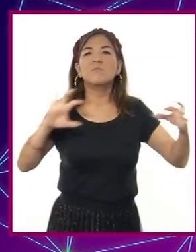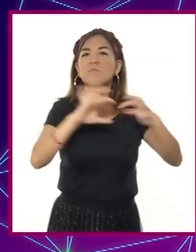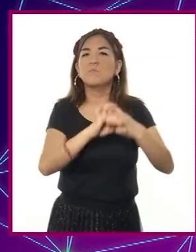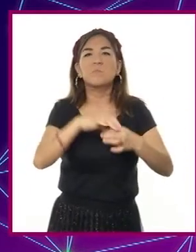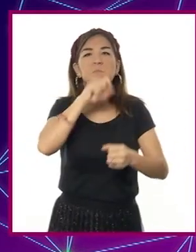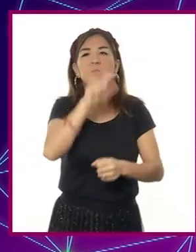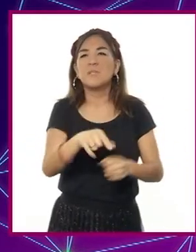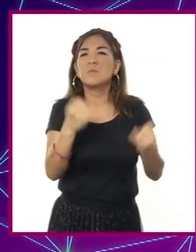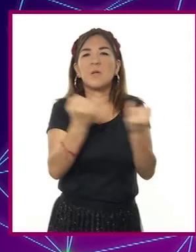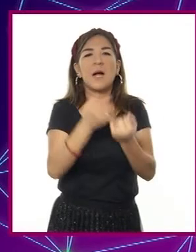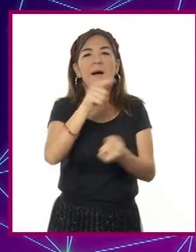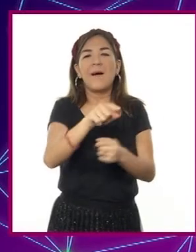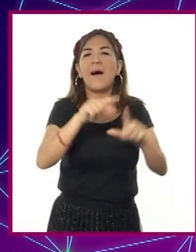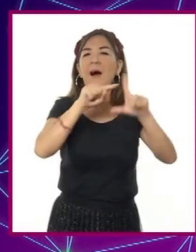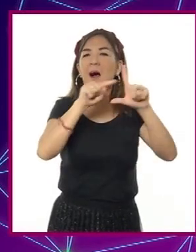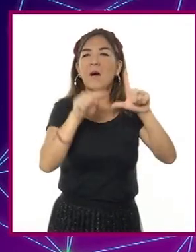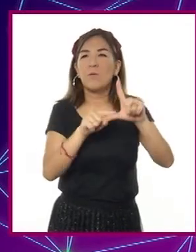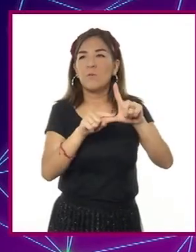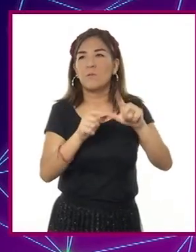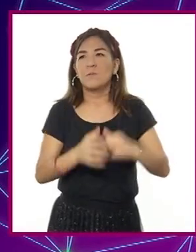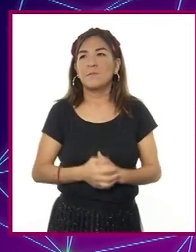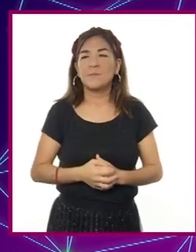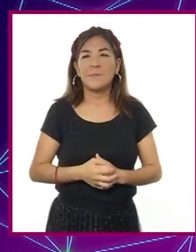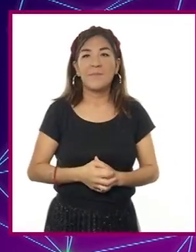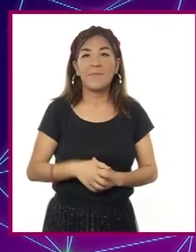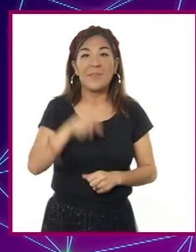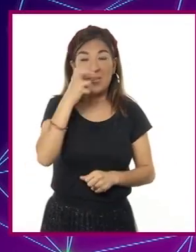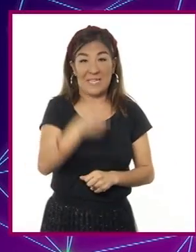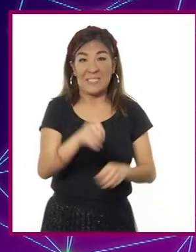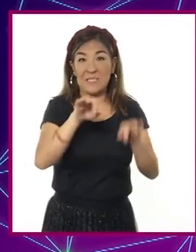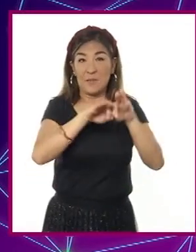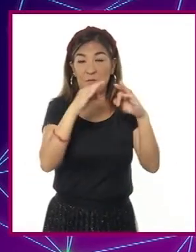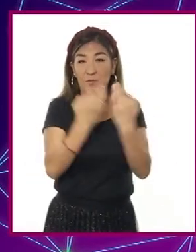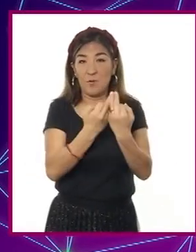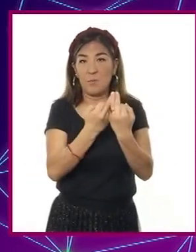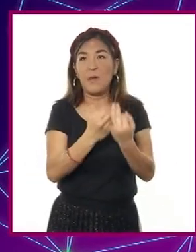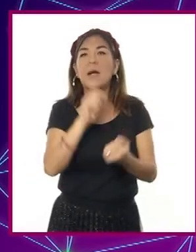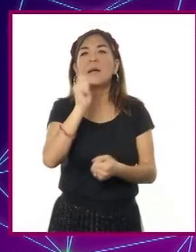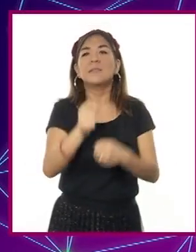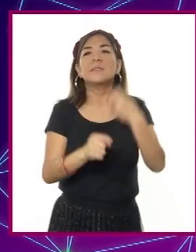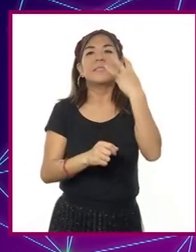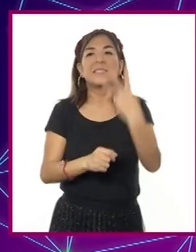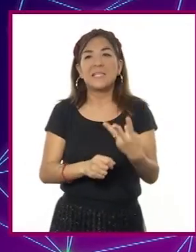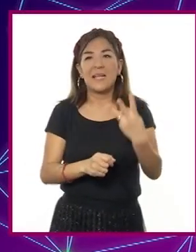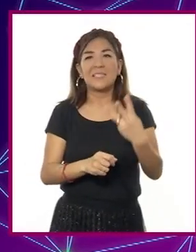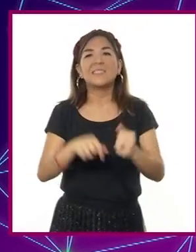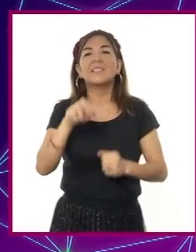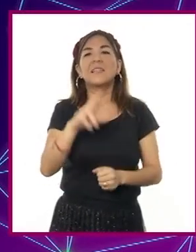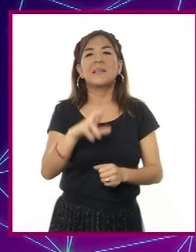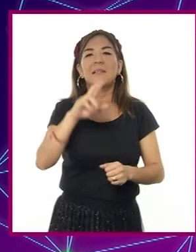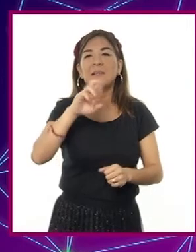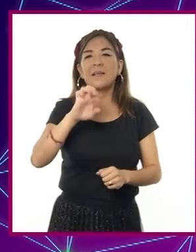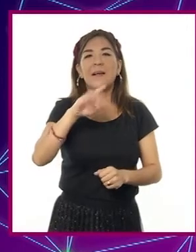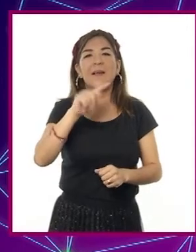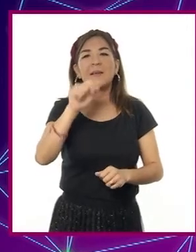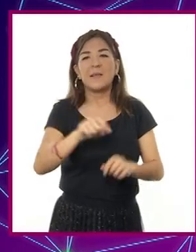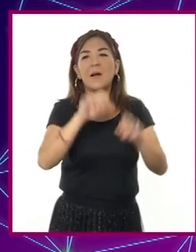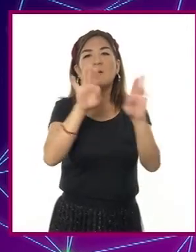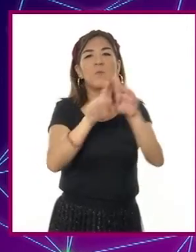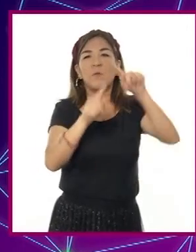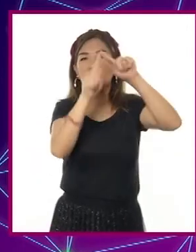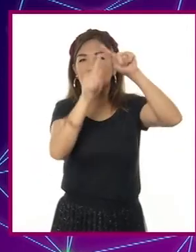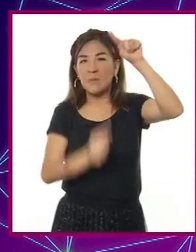de cada uno de sus ángulos. De esta manera se obtienen tres rectas que al mismo tiempo son